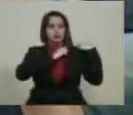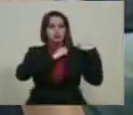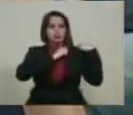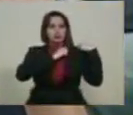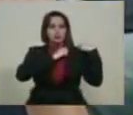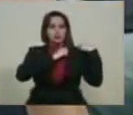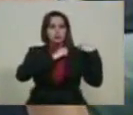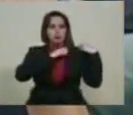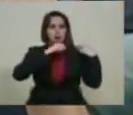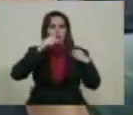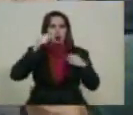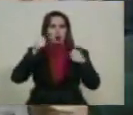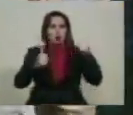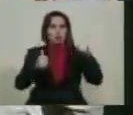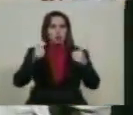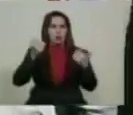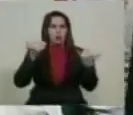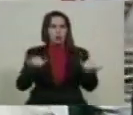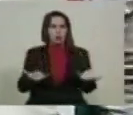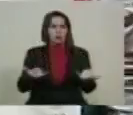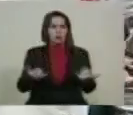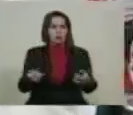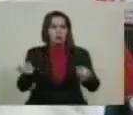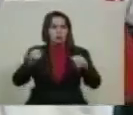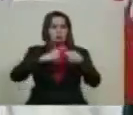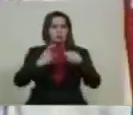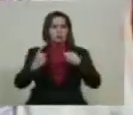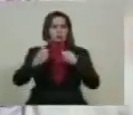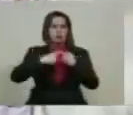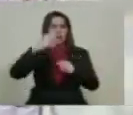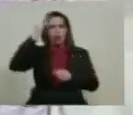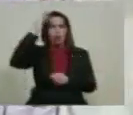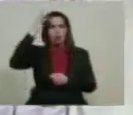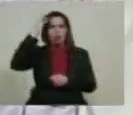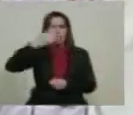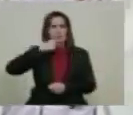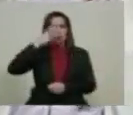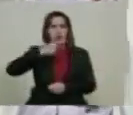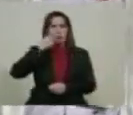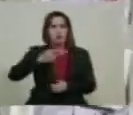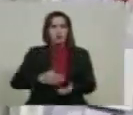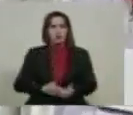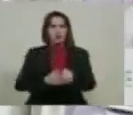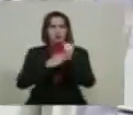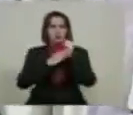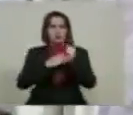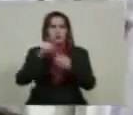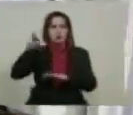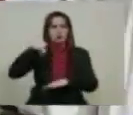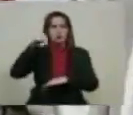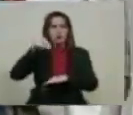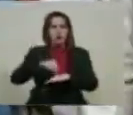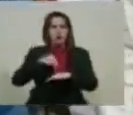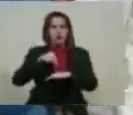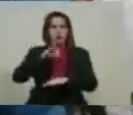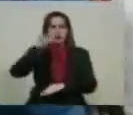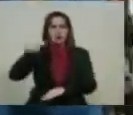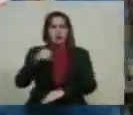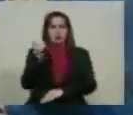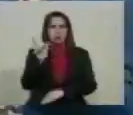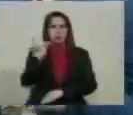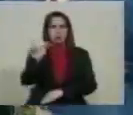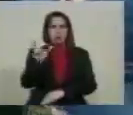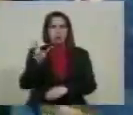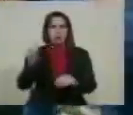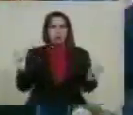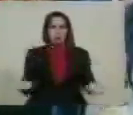los cargos de líderes nacionales del Consejo Político y de la Dirección Nacional de la JPSUV. Adelante, al